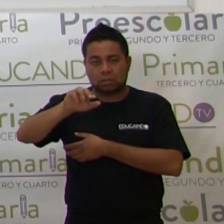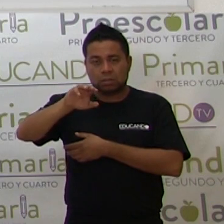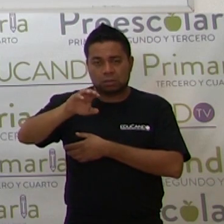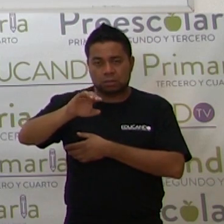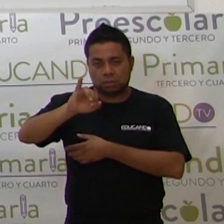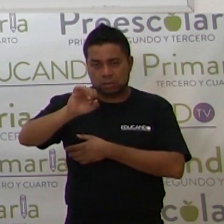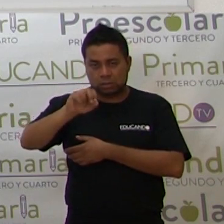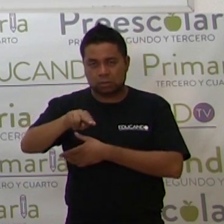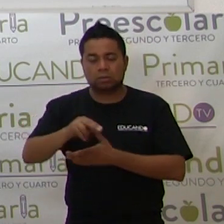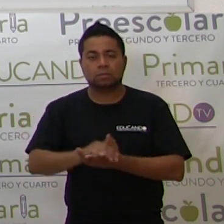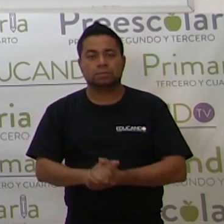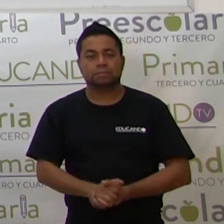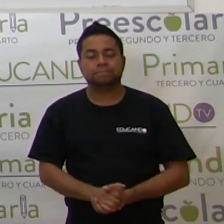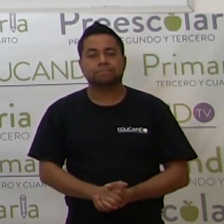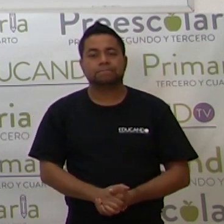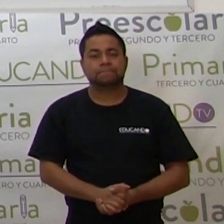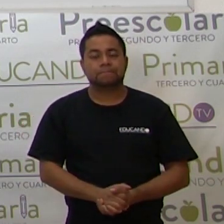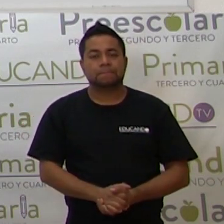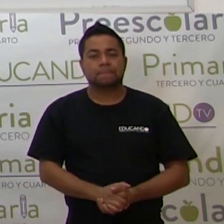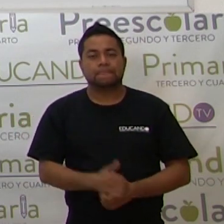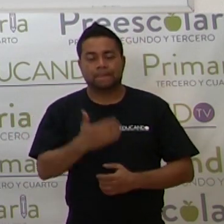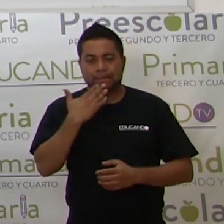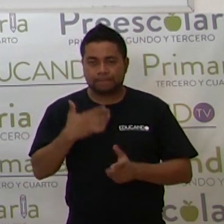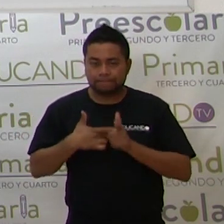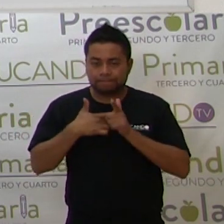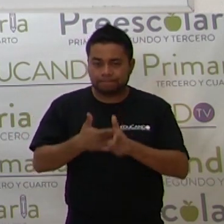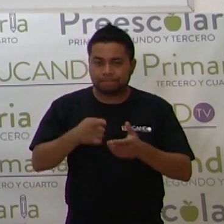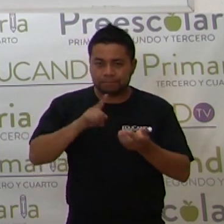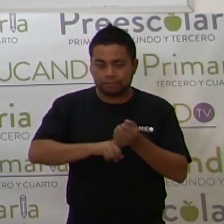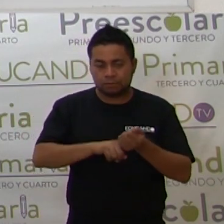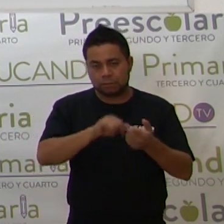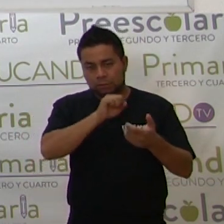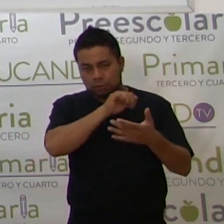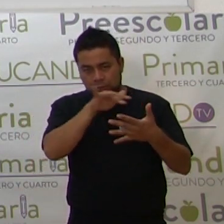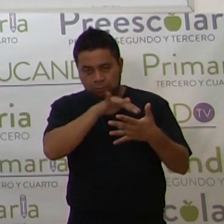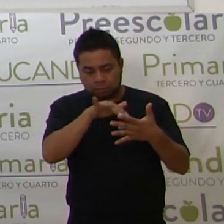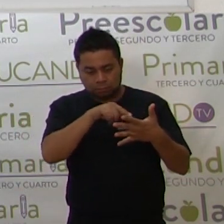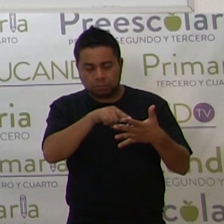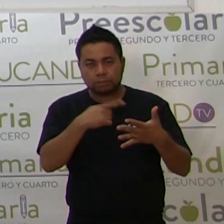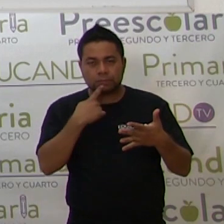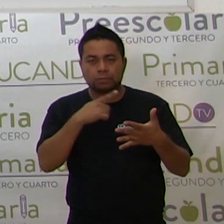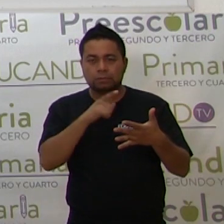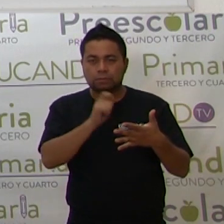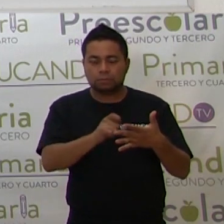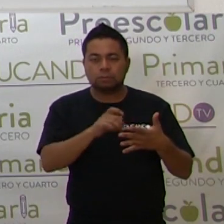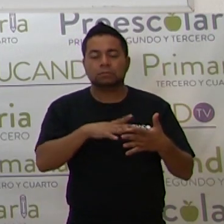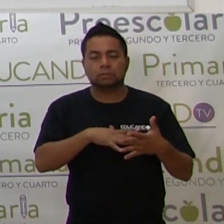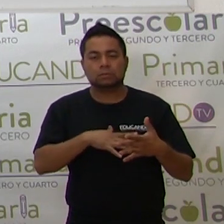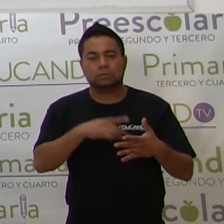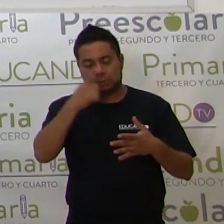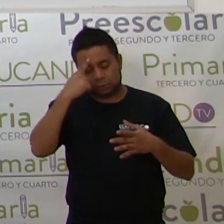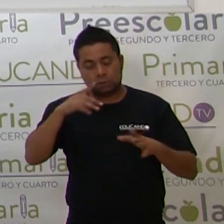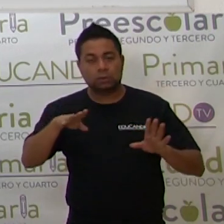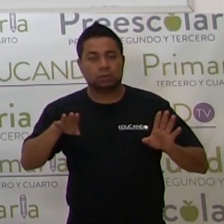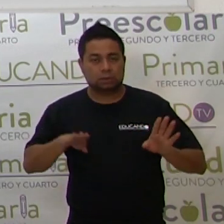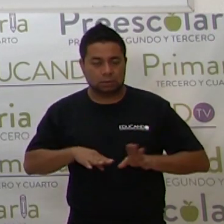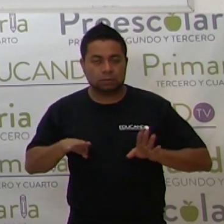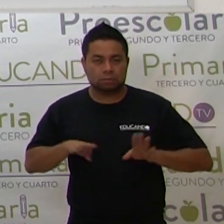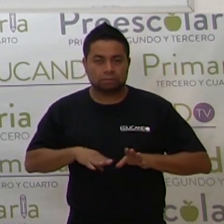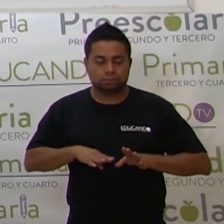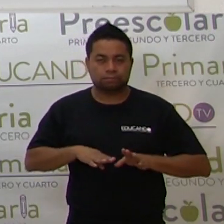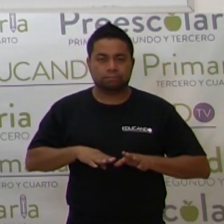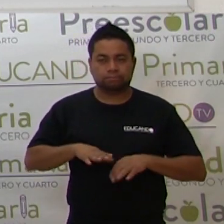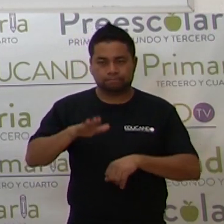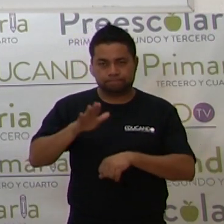continuar. Aquí nos está hablando en nuestro texto, nos está dando una característica,